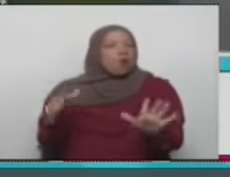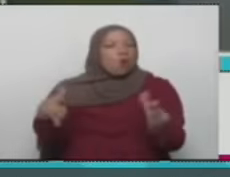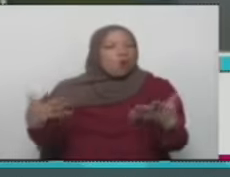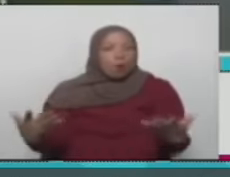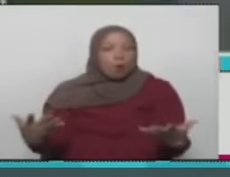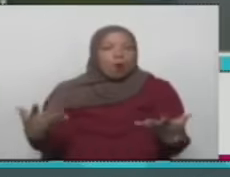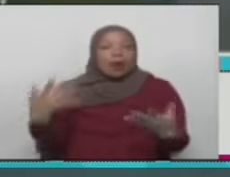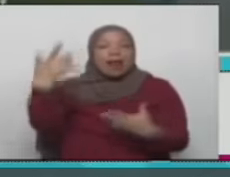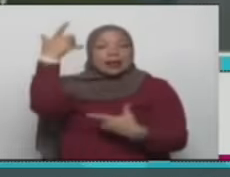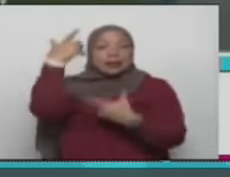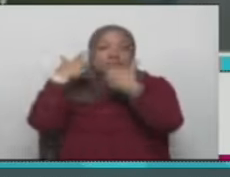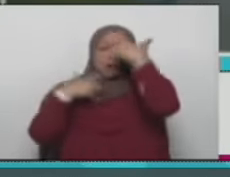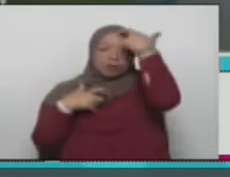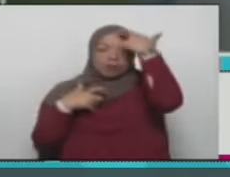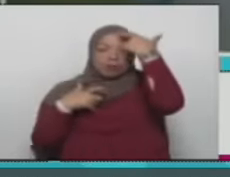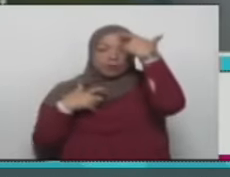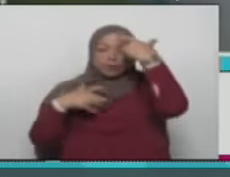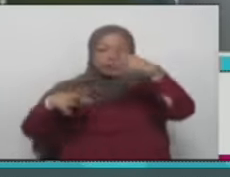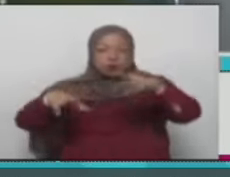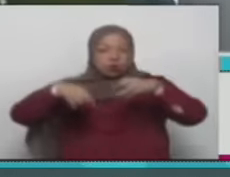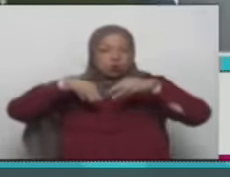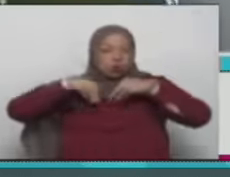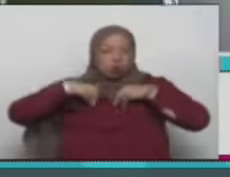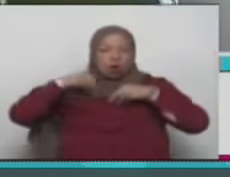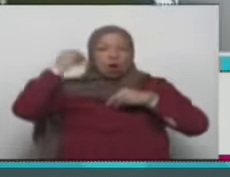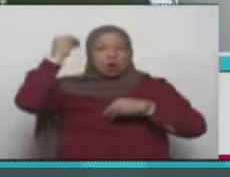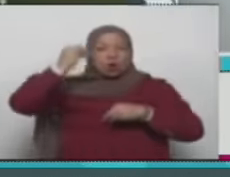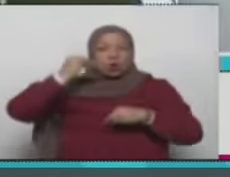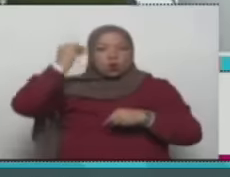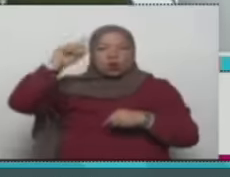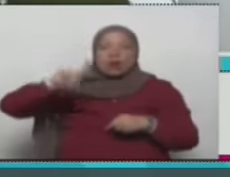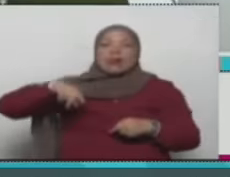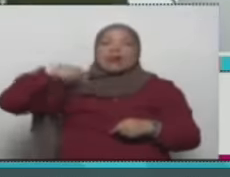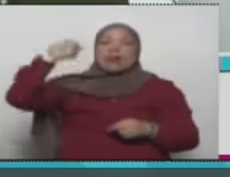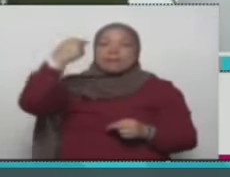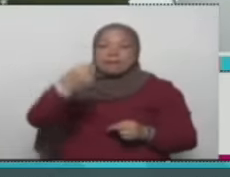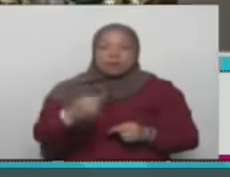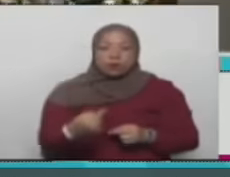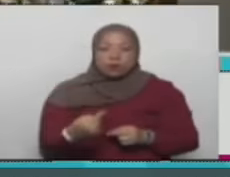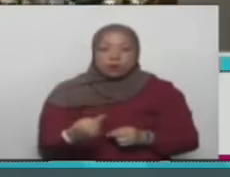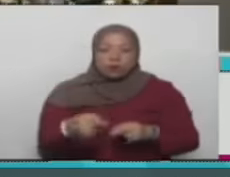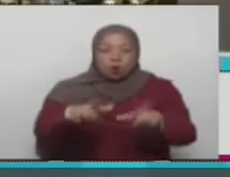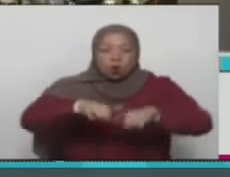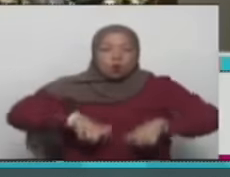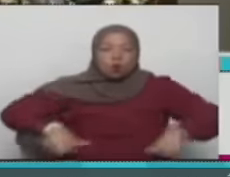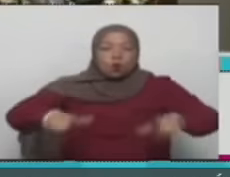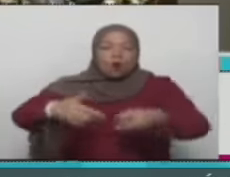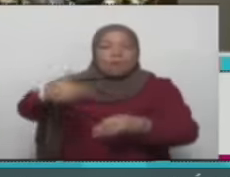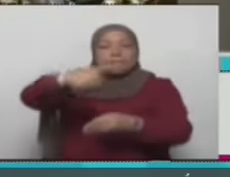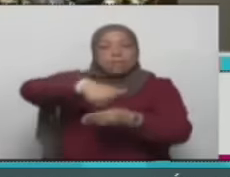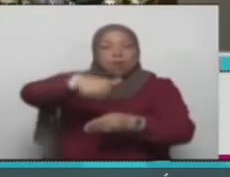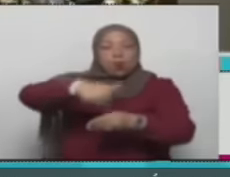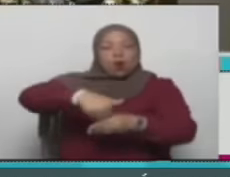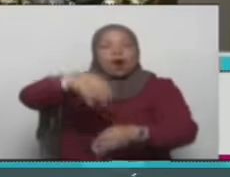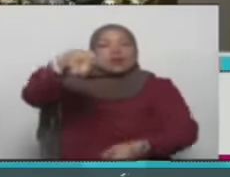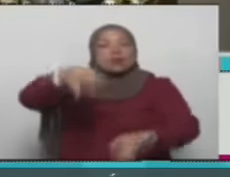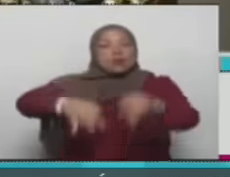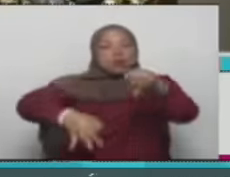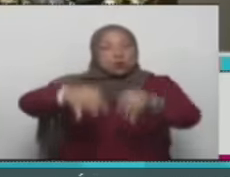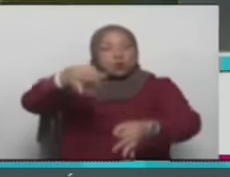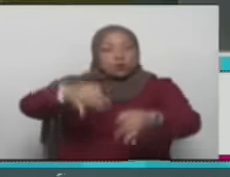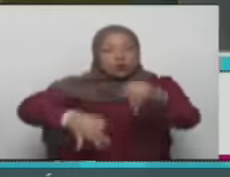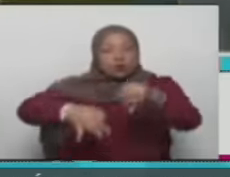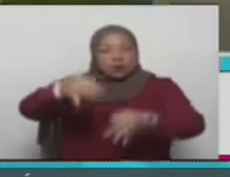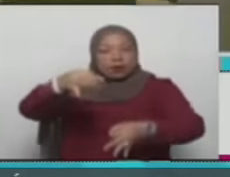presidente Chávez no consideró, como después ocurrió, una sala electoral, sino un tribunal